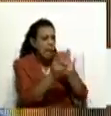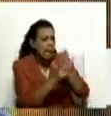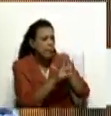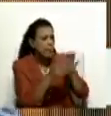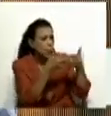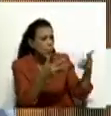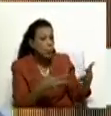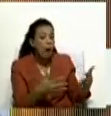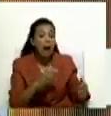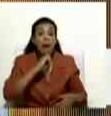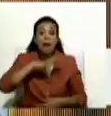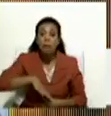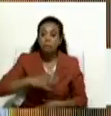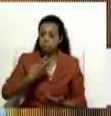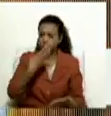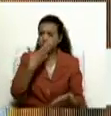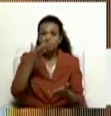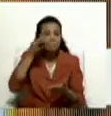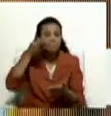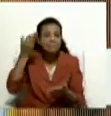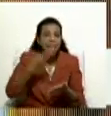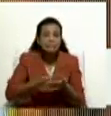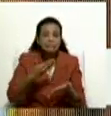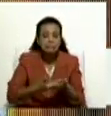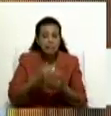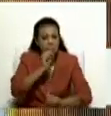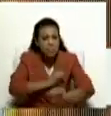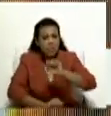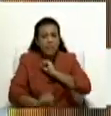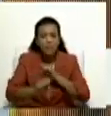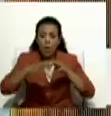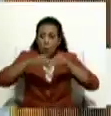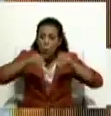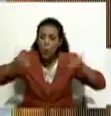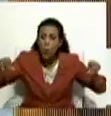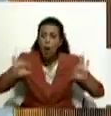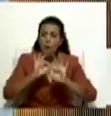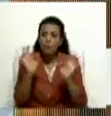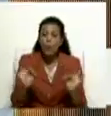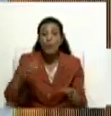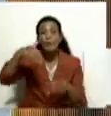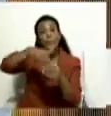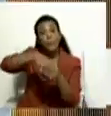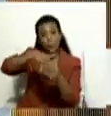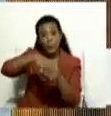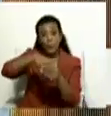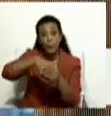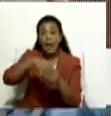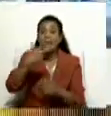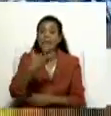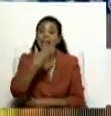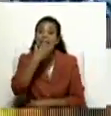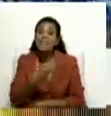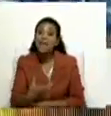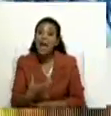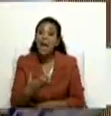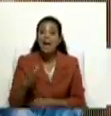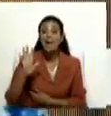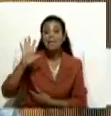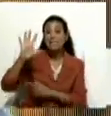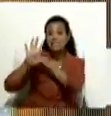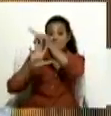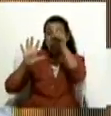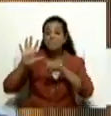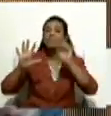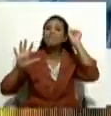nos brinda la historia de ser testigos vivos de defender nuestra tierra a través del voto el 3 de diciembre votando cinco